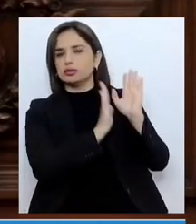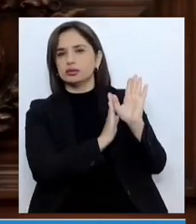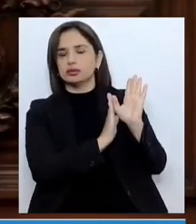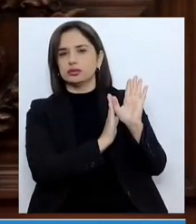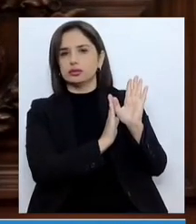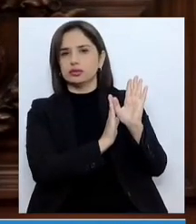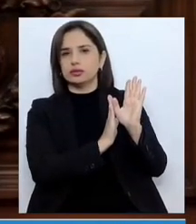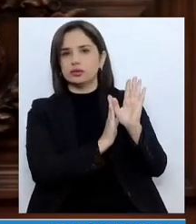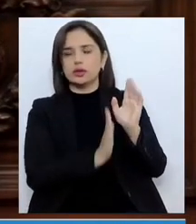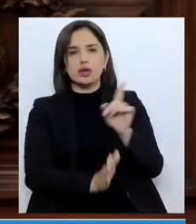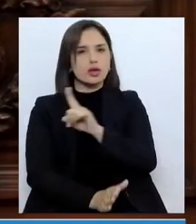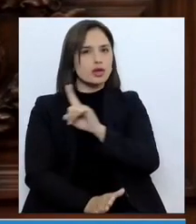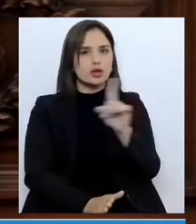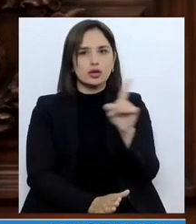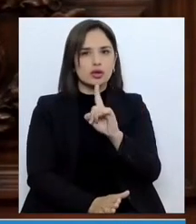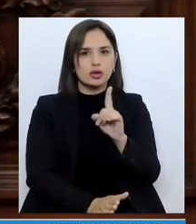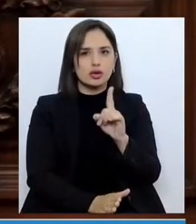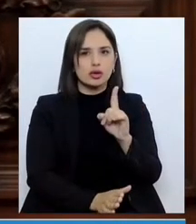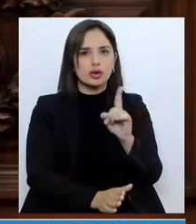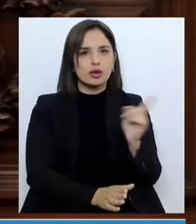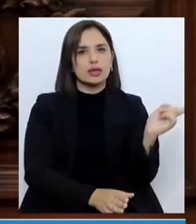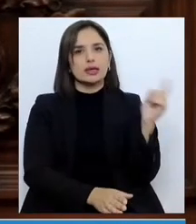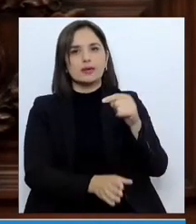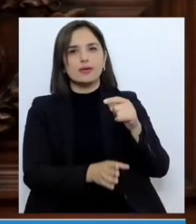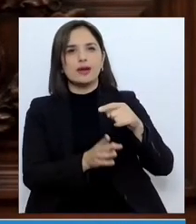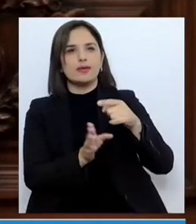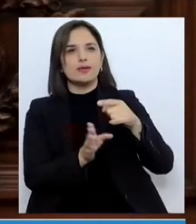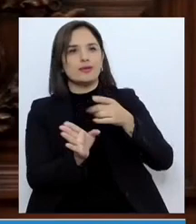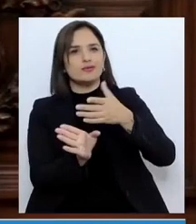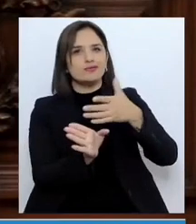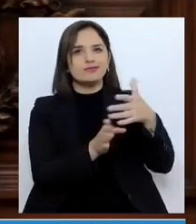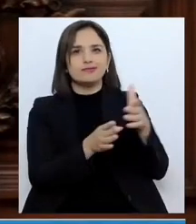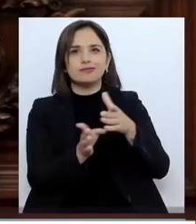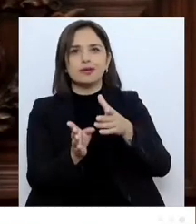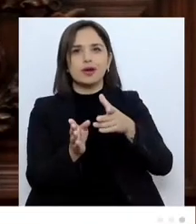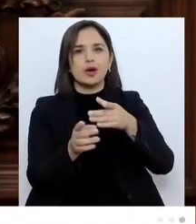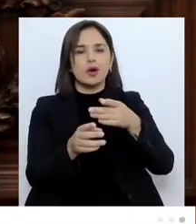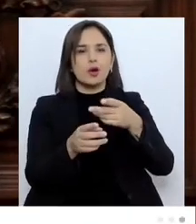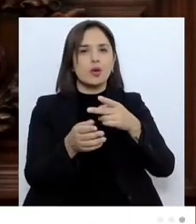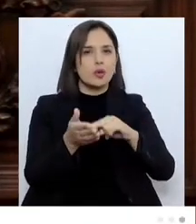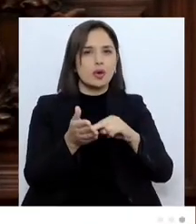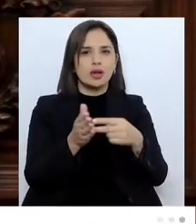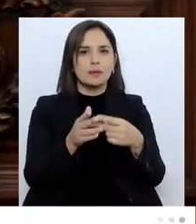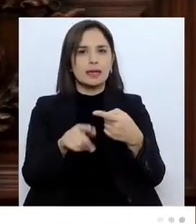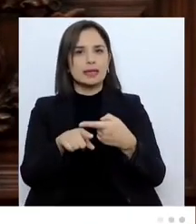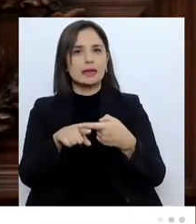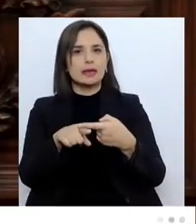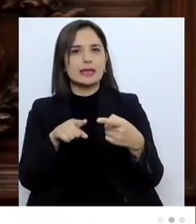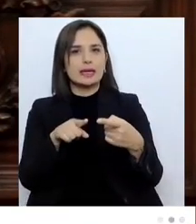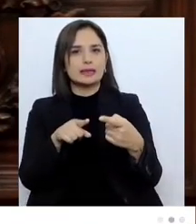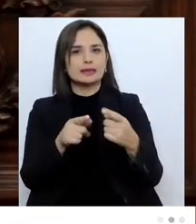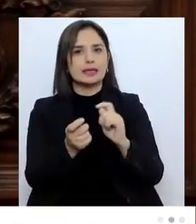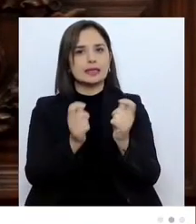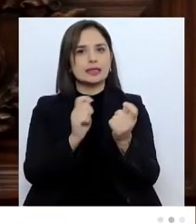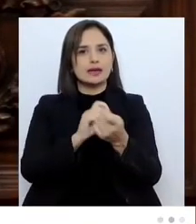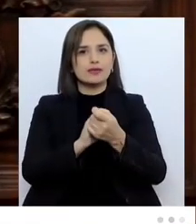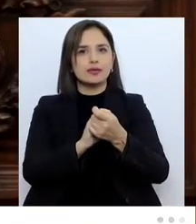no regresen los vientos huracanados que amenazan convertirse de pronto en